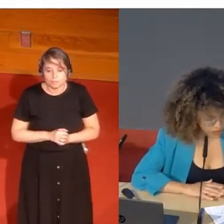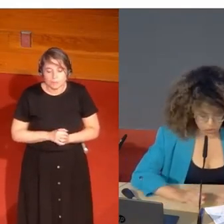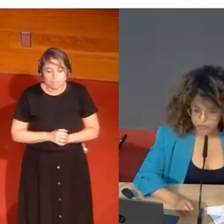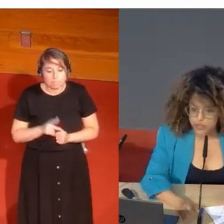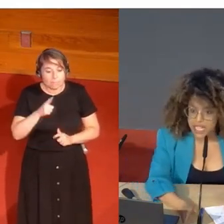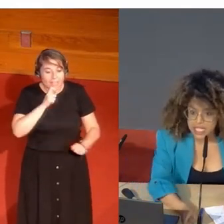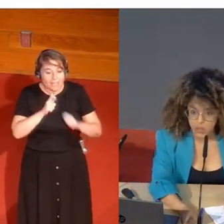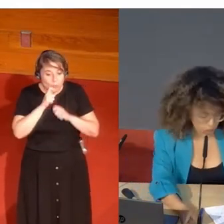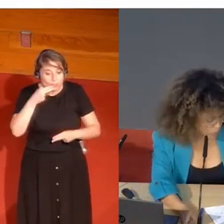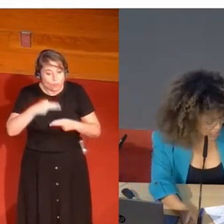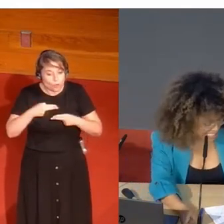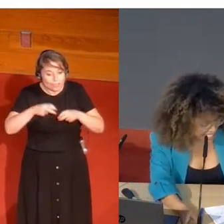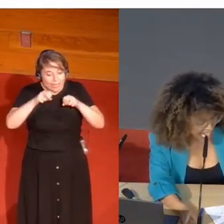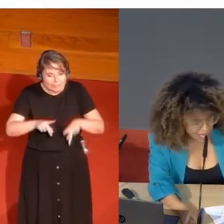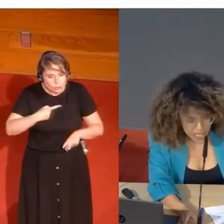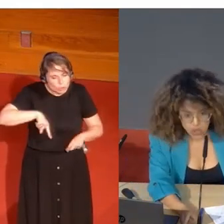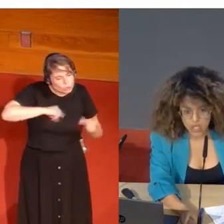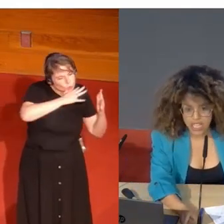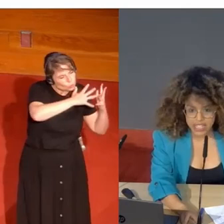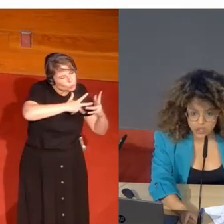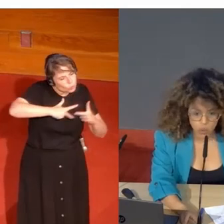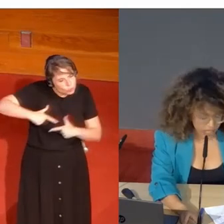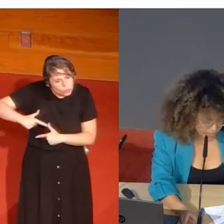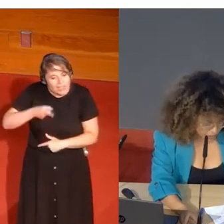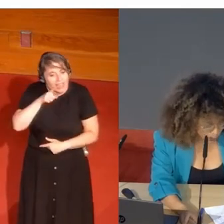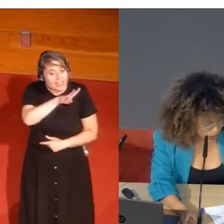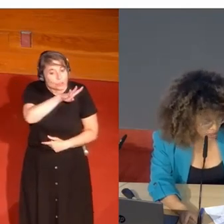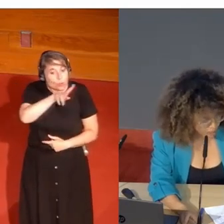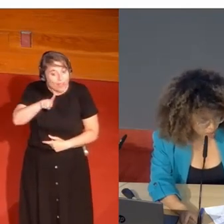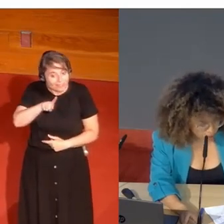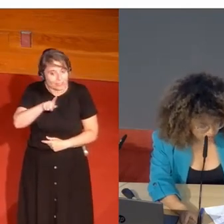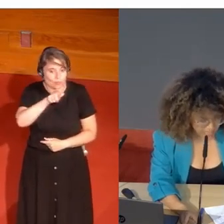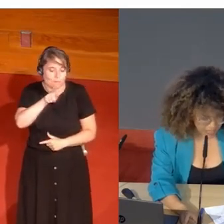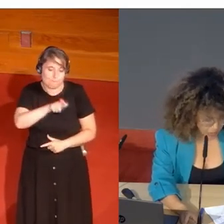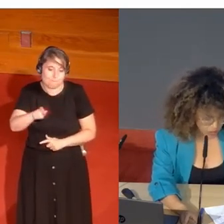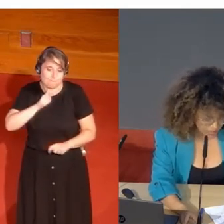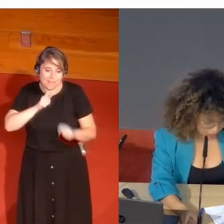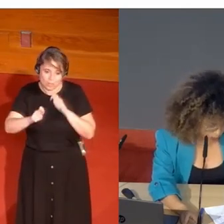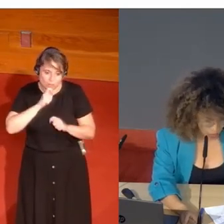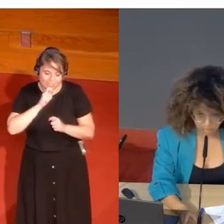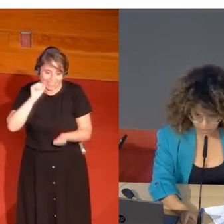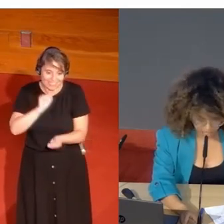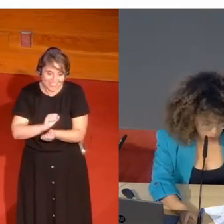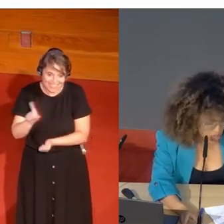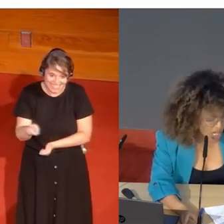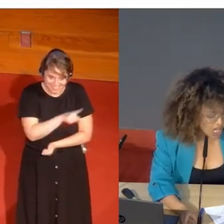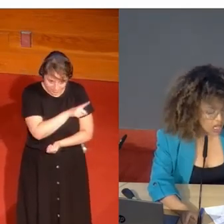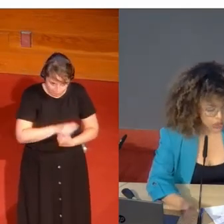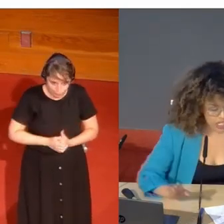en reporteros Sin fronteras calculamos que al menos 141 periodistas han sido detenidos o